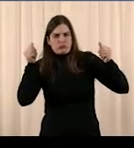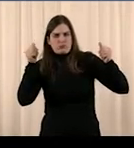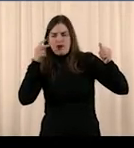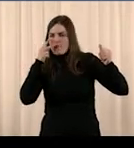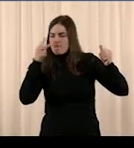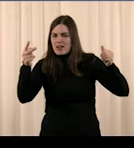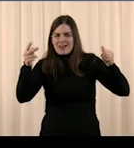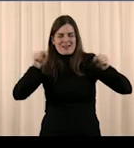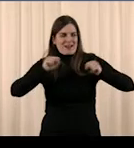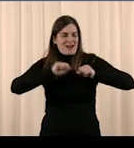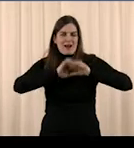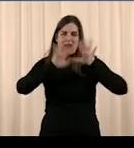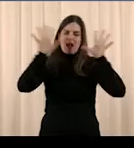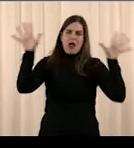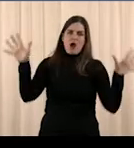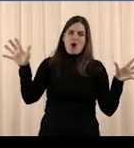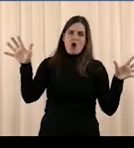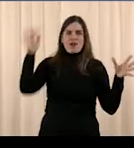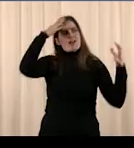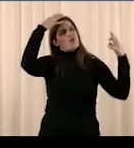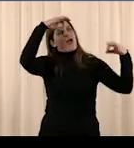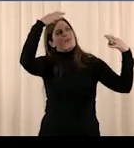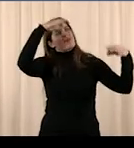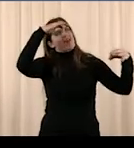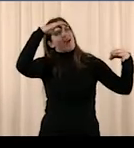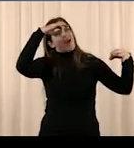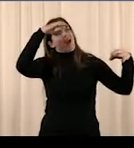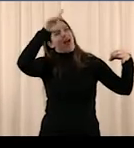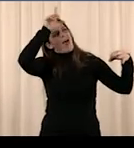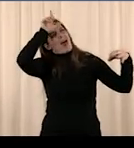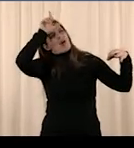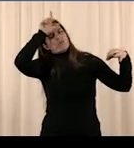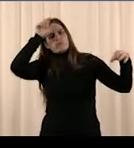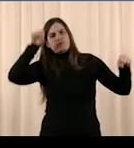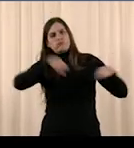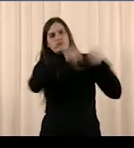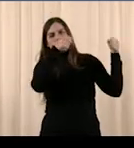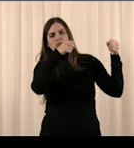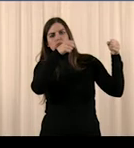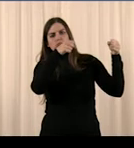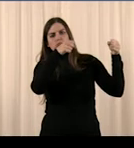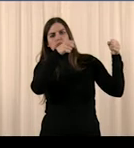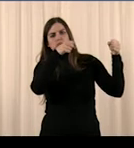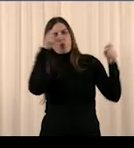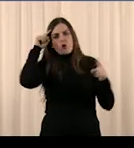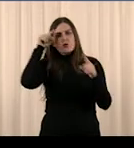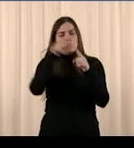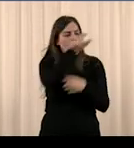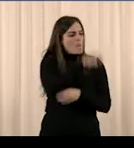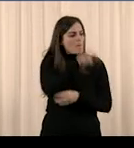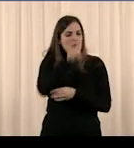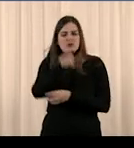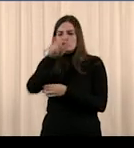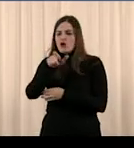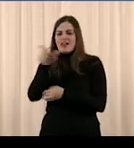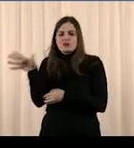para disipar la influencia de la ignorancia, para que todos, sobre la faz de esta tierra,